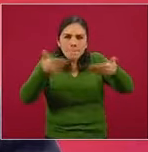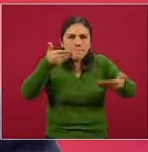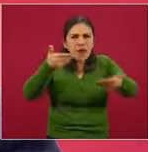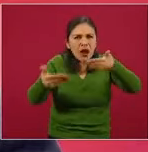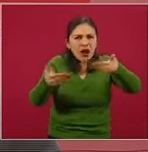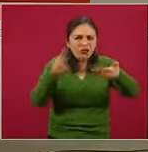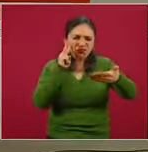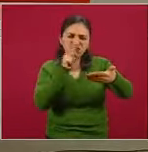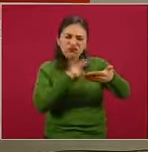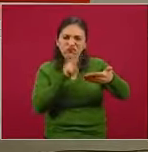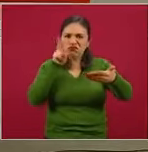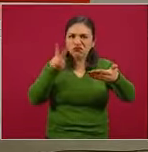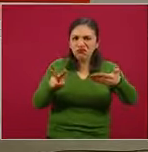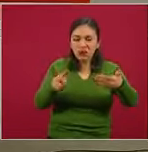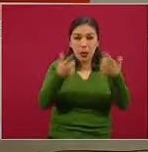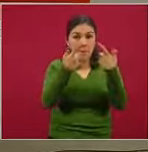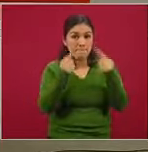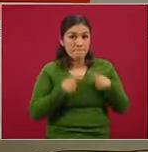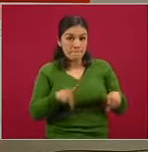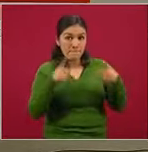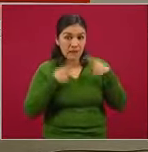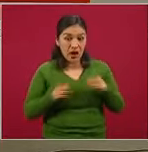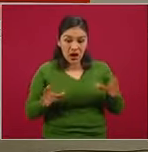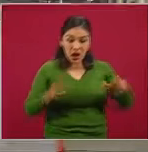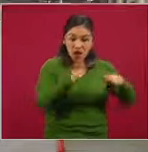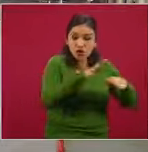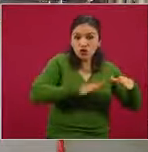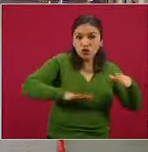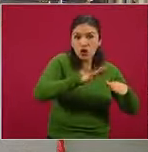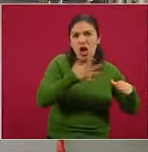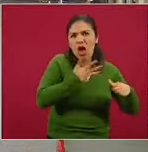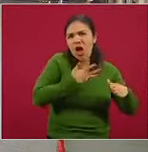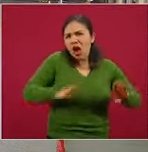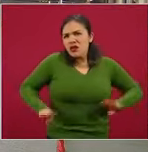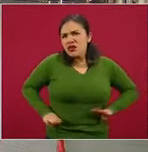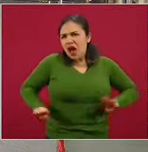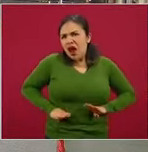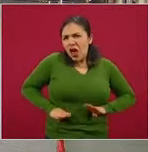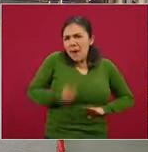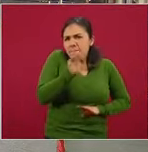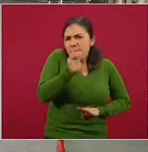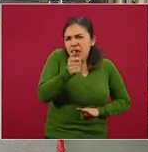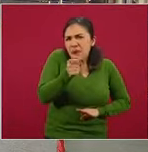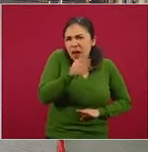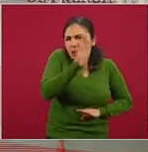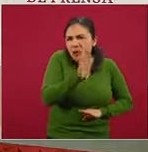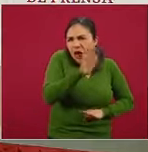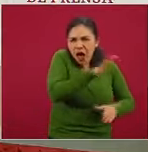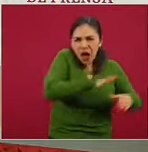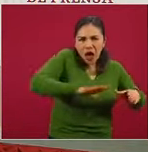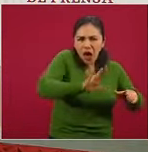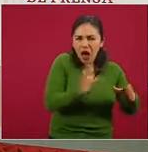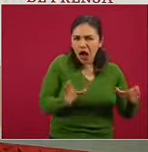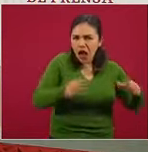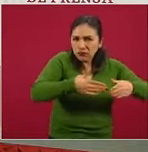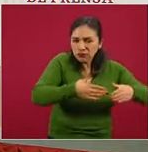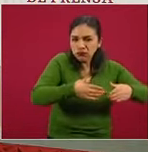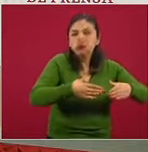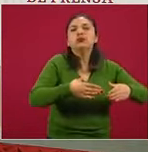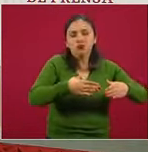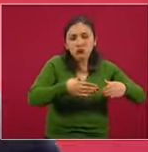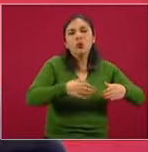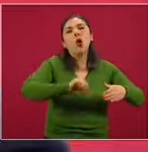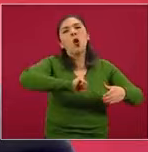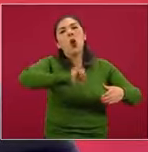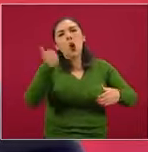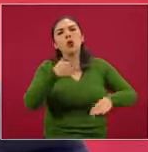tienen personas que tienen características semejantes y en forma